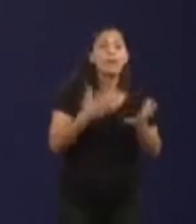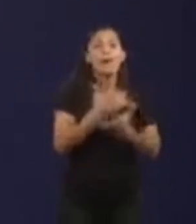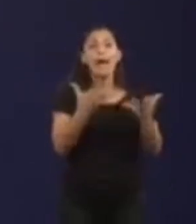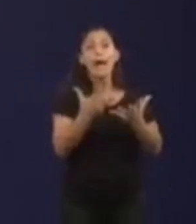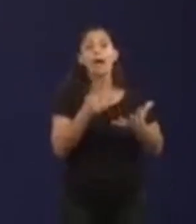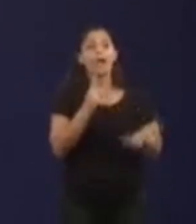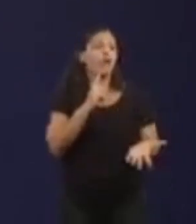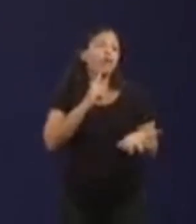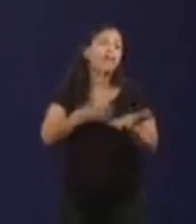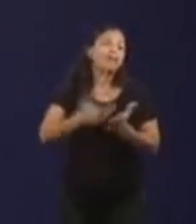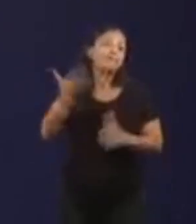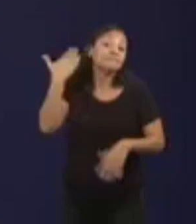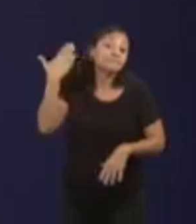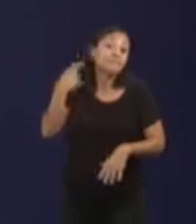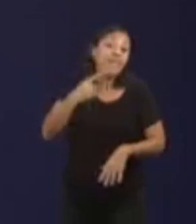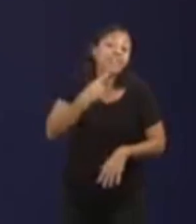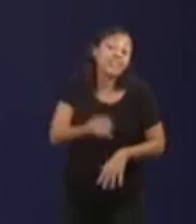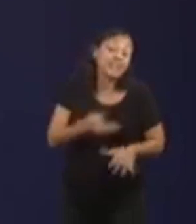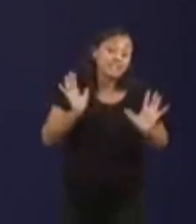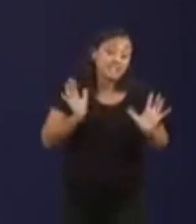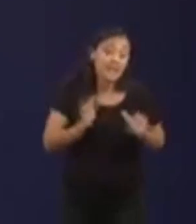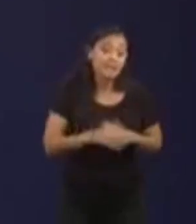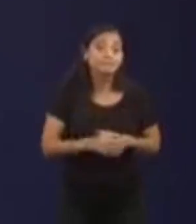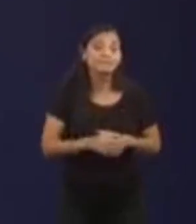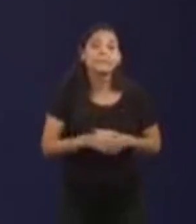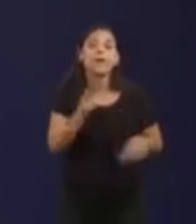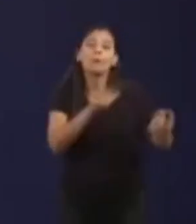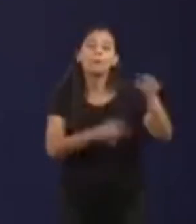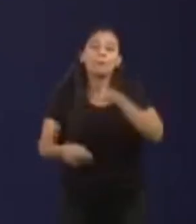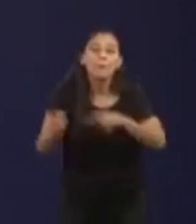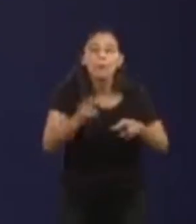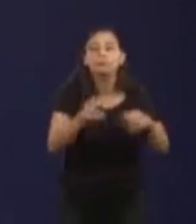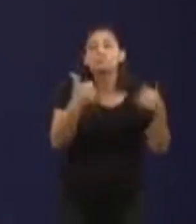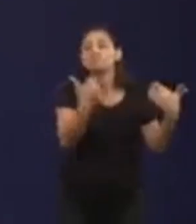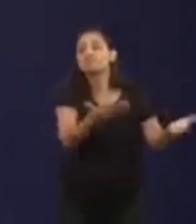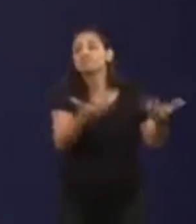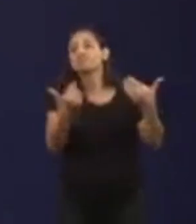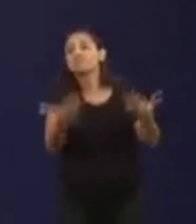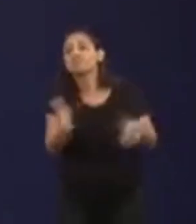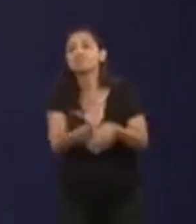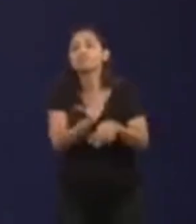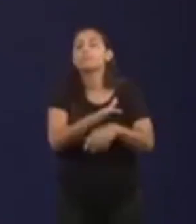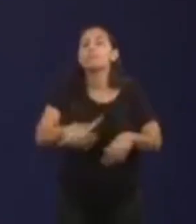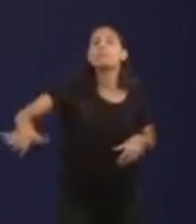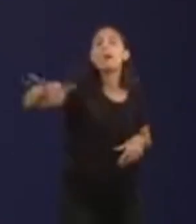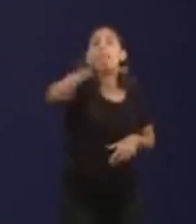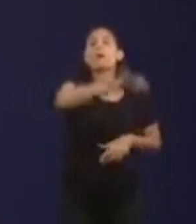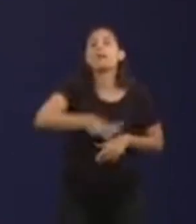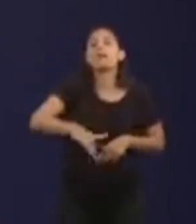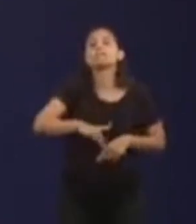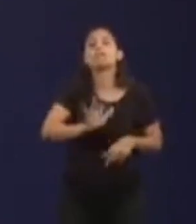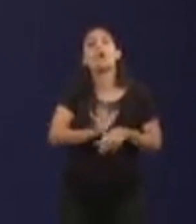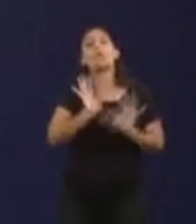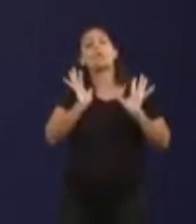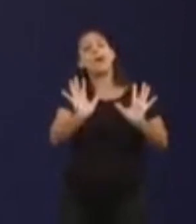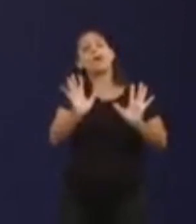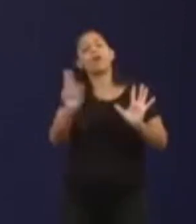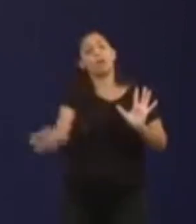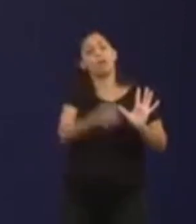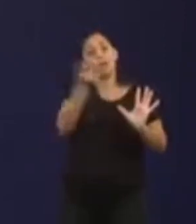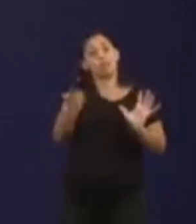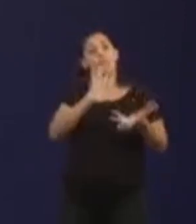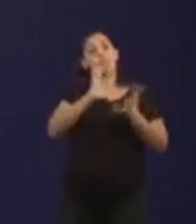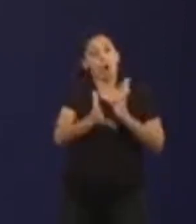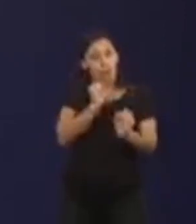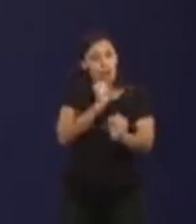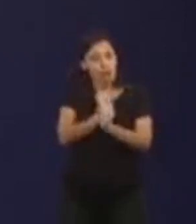al yo le llamo al populismo de la peor calidad es todo Es todo de